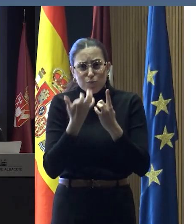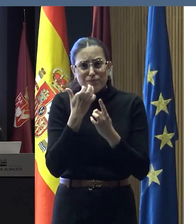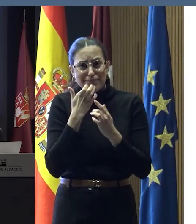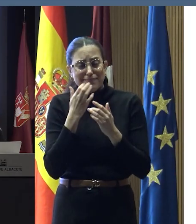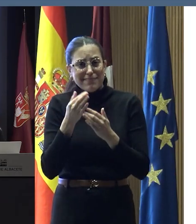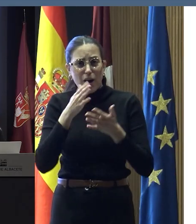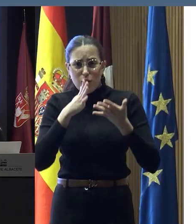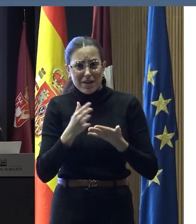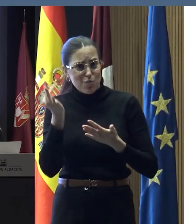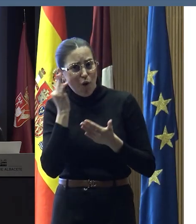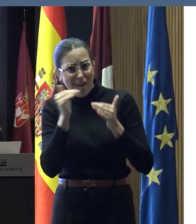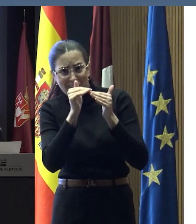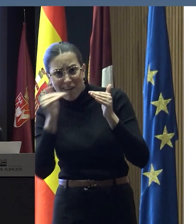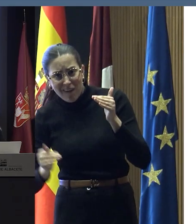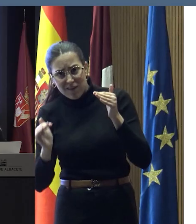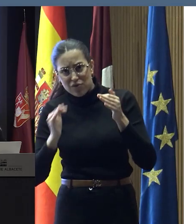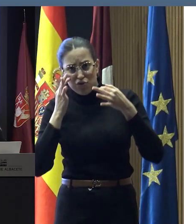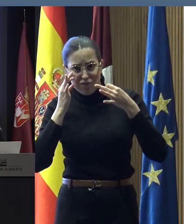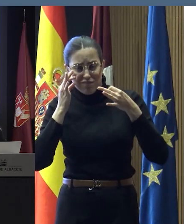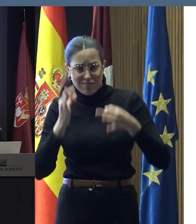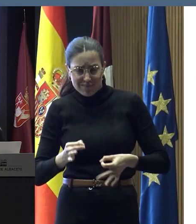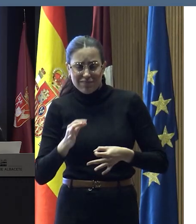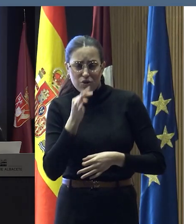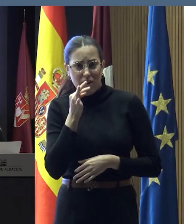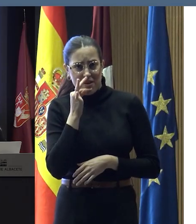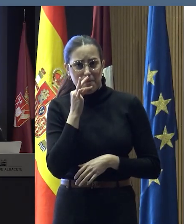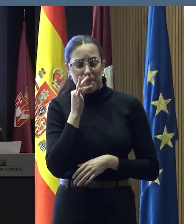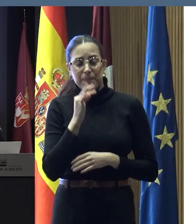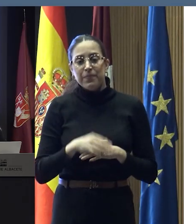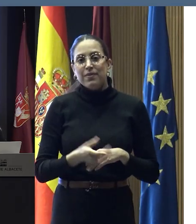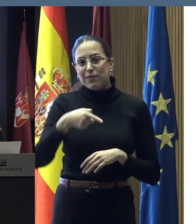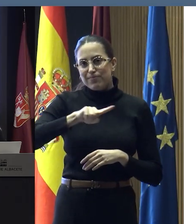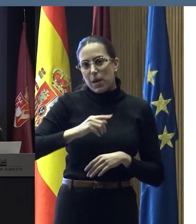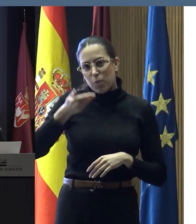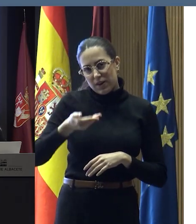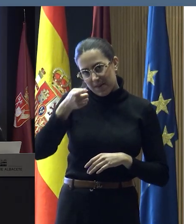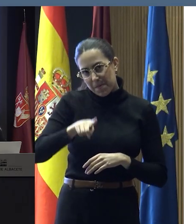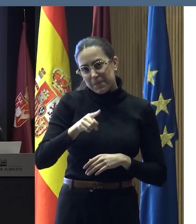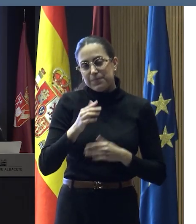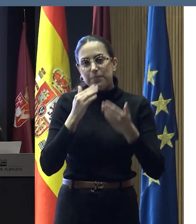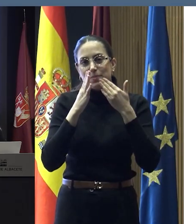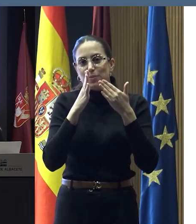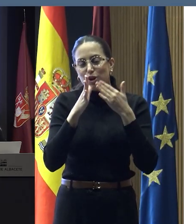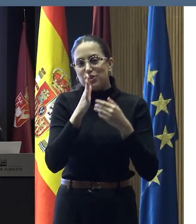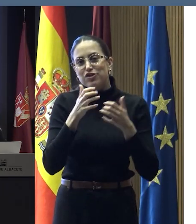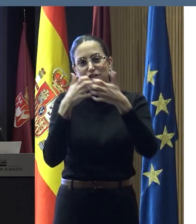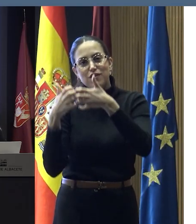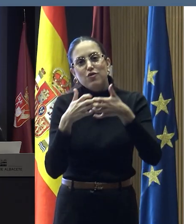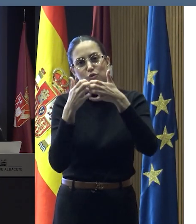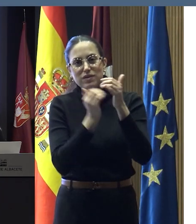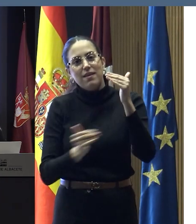esa igualdad real, pues creo que cobran más importancia, así que más lucha por la